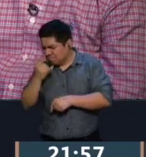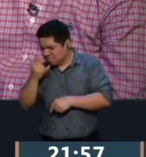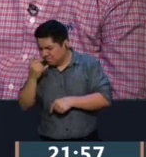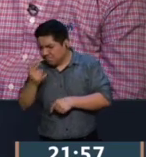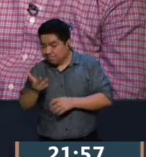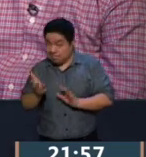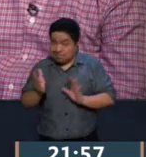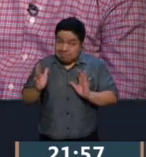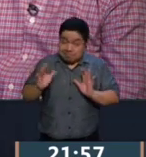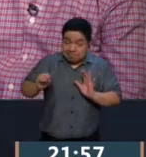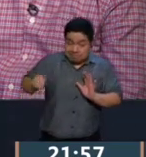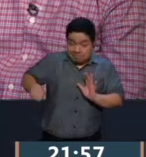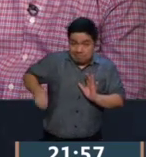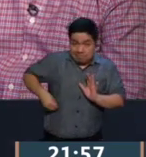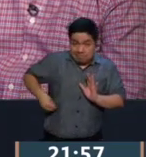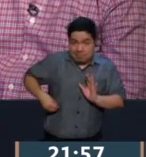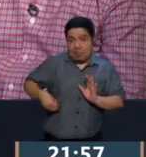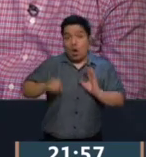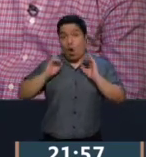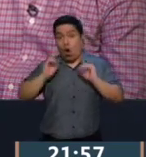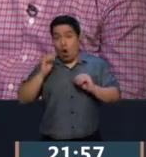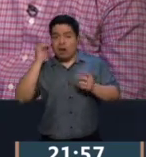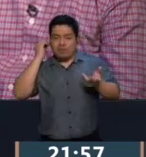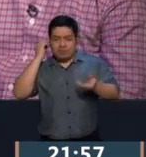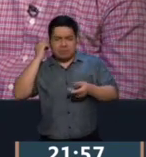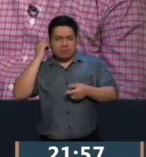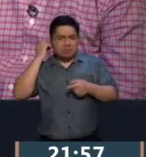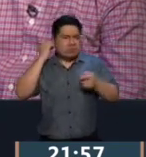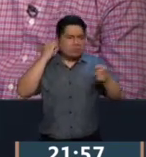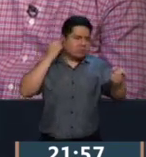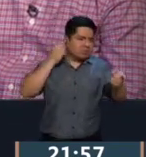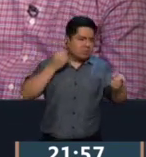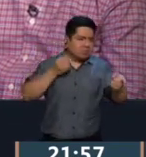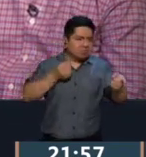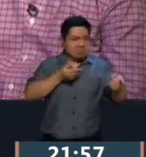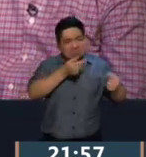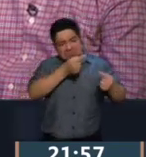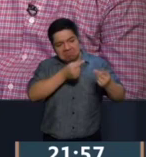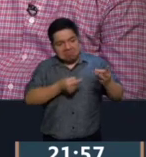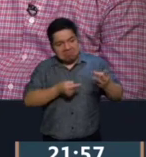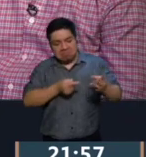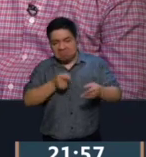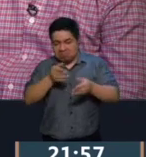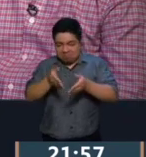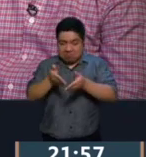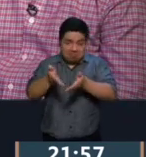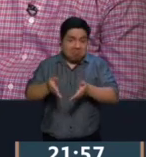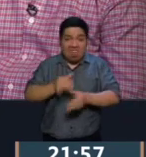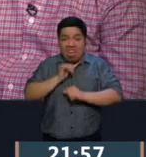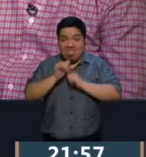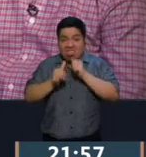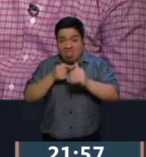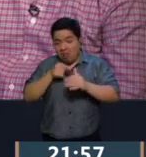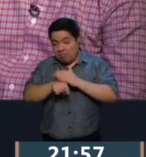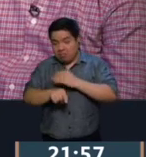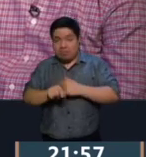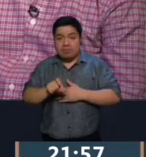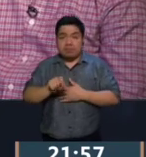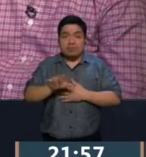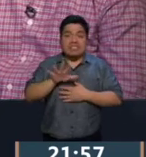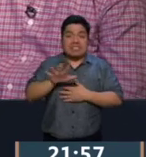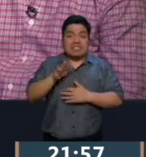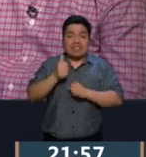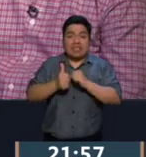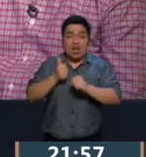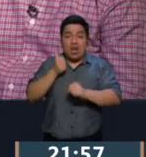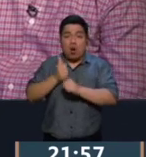por no decir de culpabilidad? ¿O alguien que no tiene un solo señalamiento en su ejercicio público después de 25 años